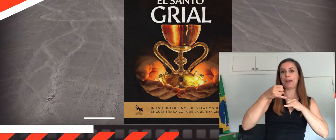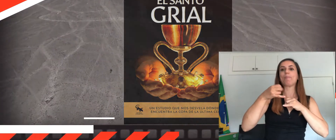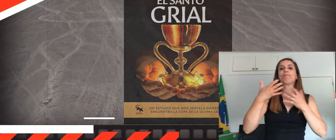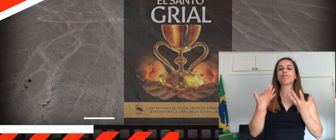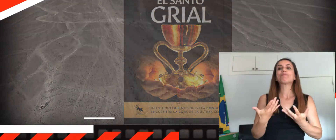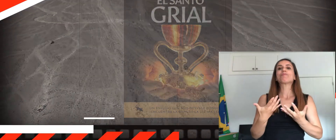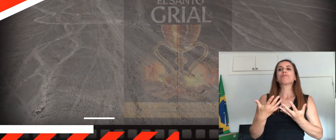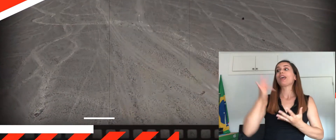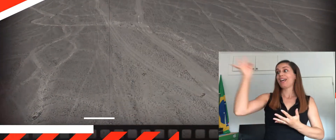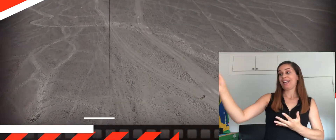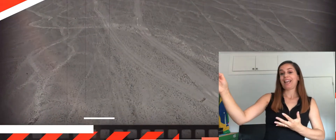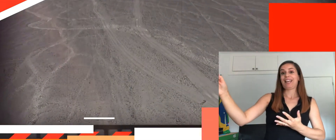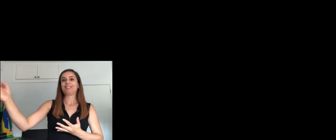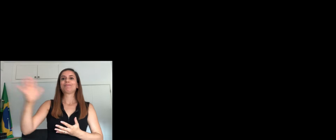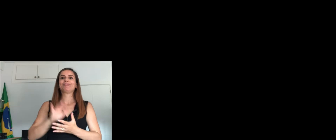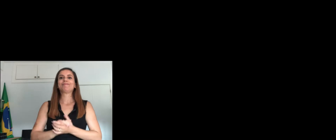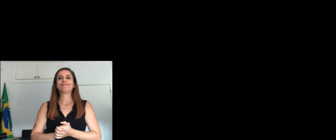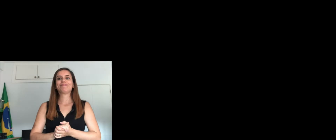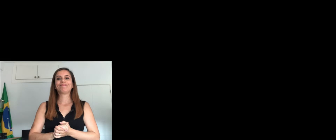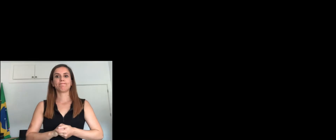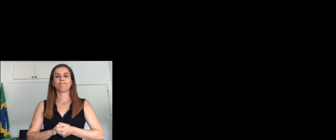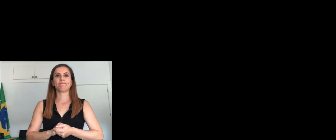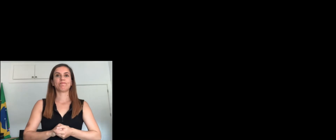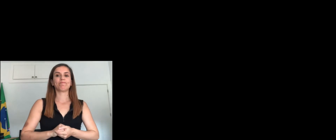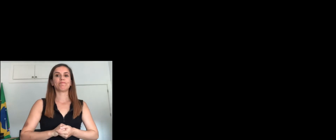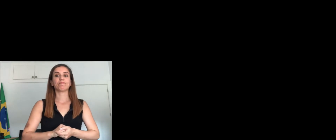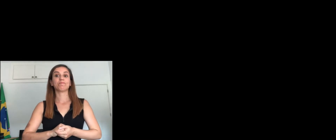interesante. Y allá vamos, dentro vídeo.